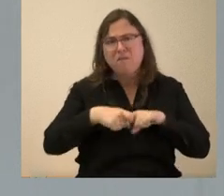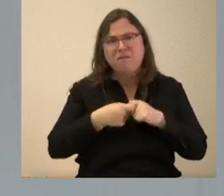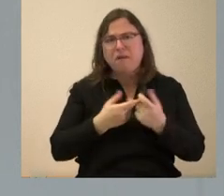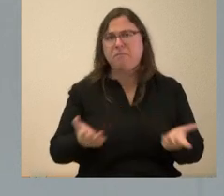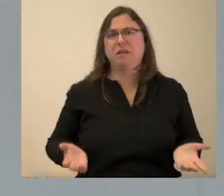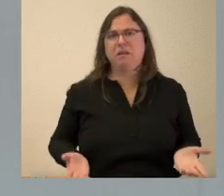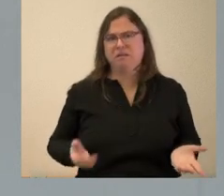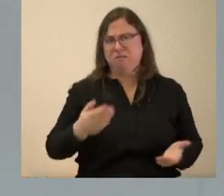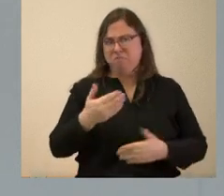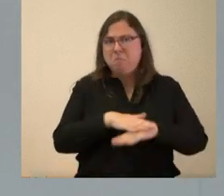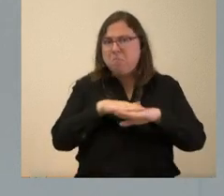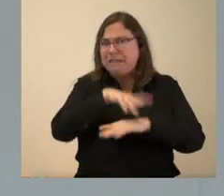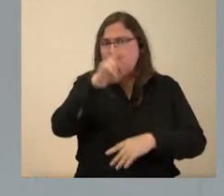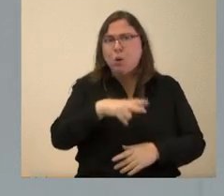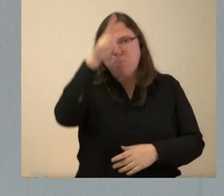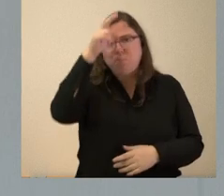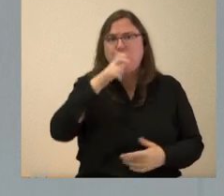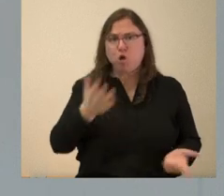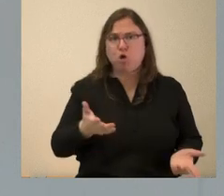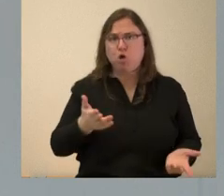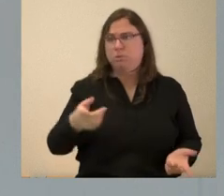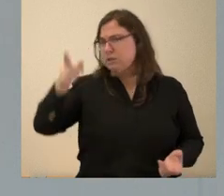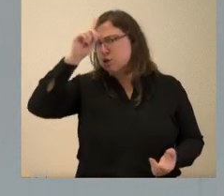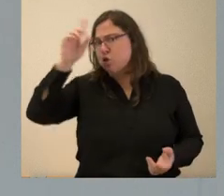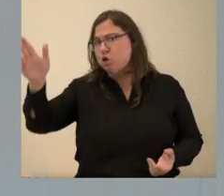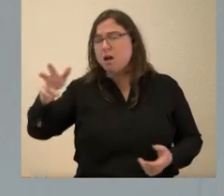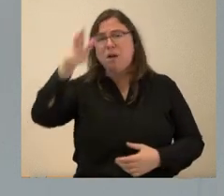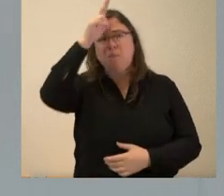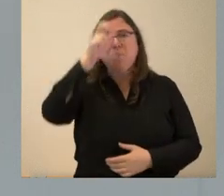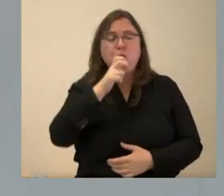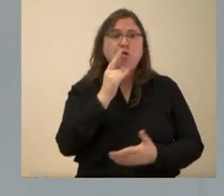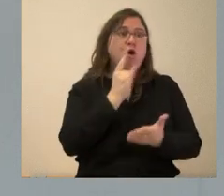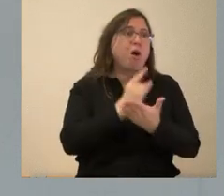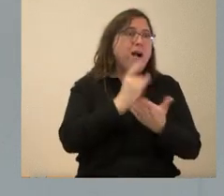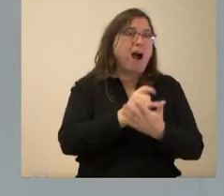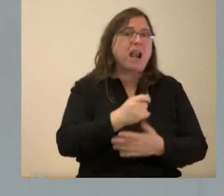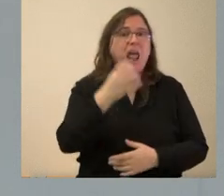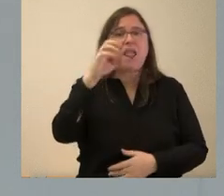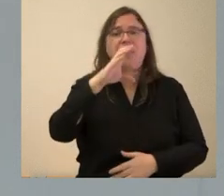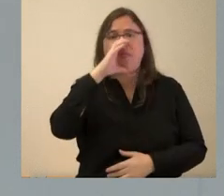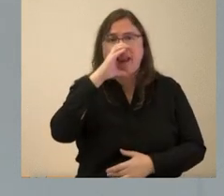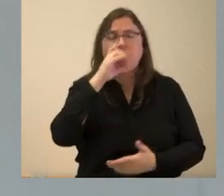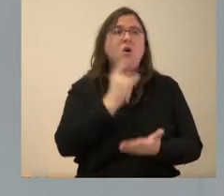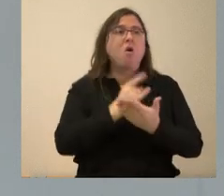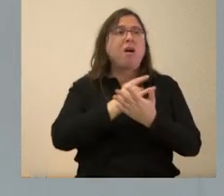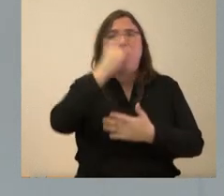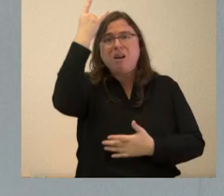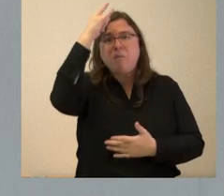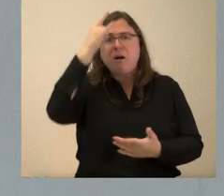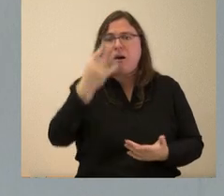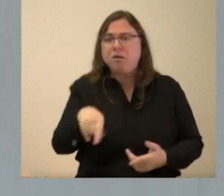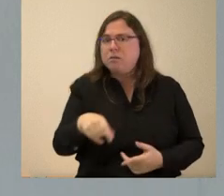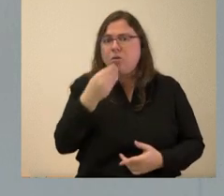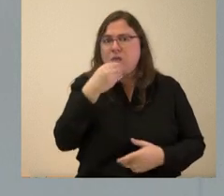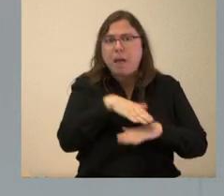no puede pensar Pero en qué mundo viven si no se dan cuenta que el pollo que la carne de cerdo que me da carne de vacuno es para muchas familias de nuestra comunidad